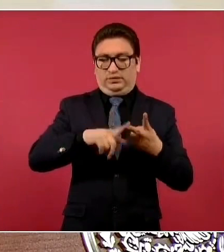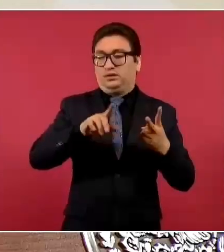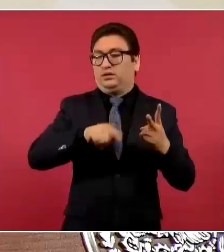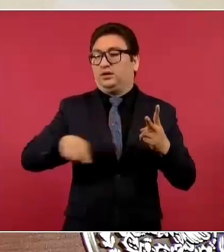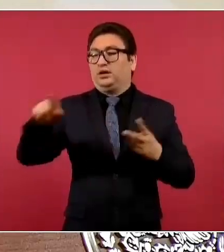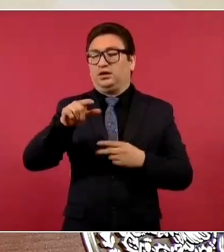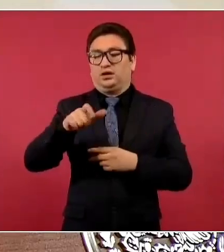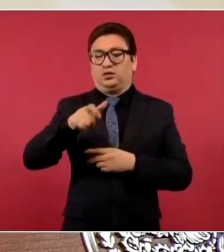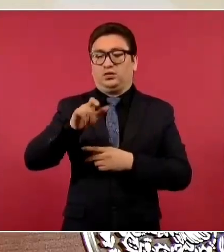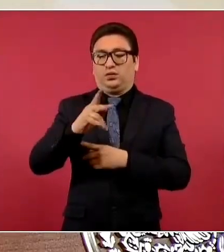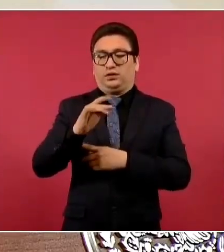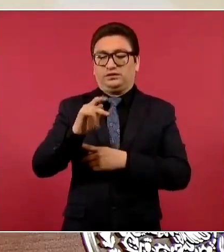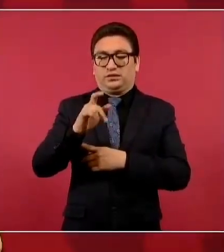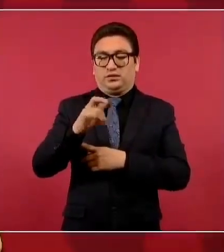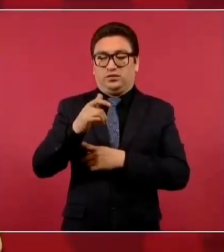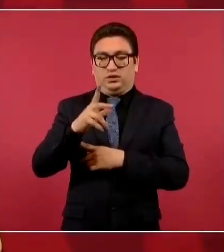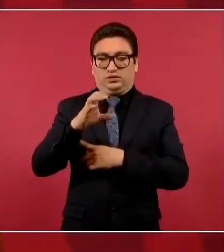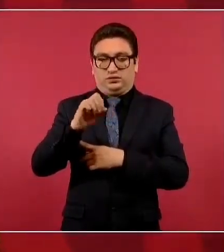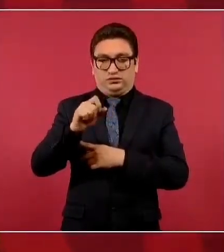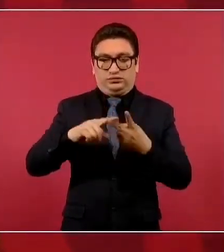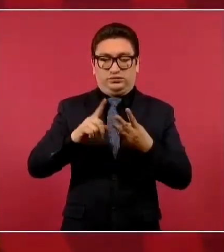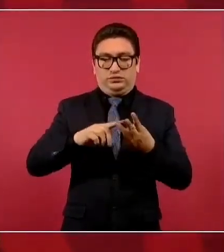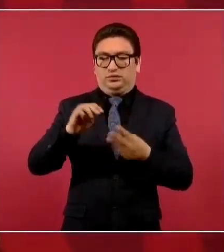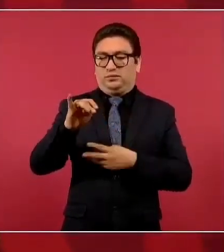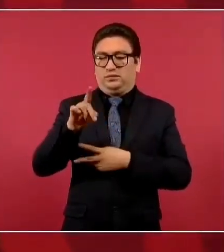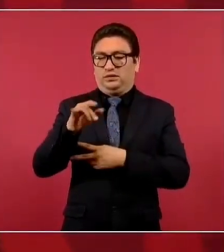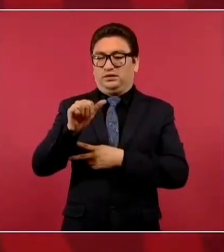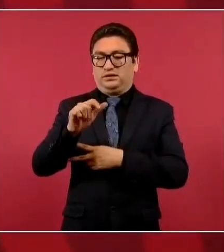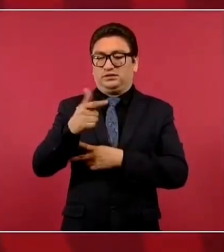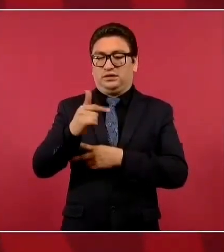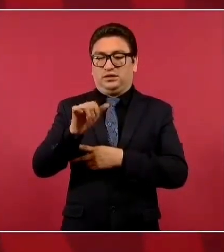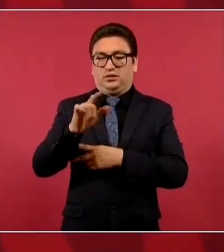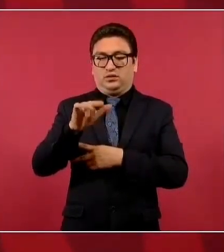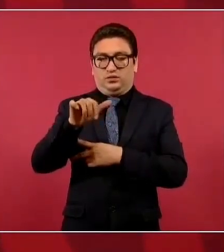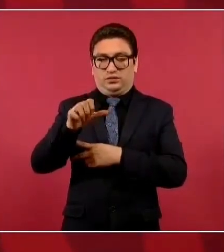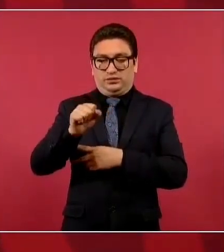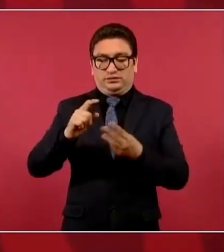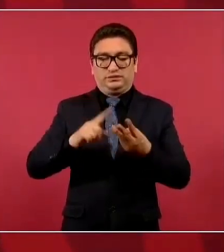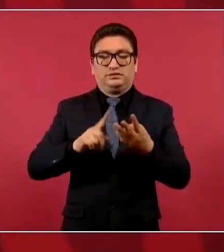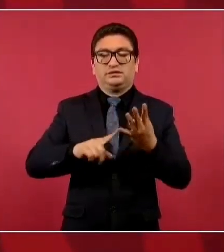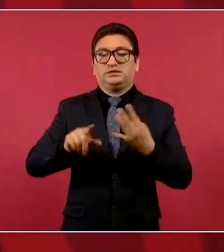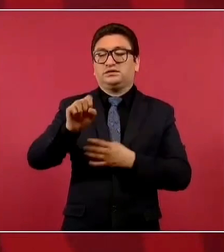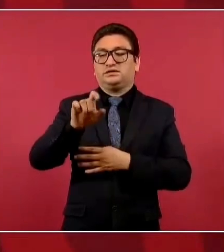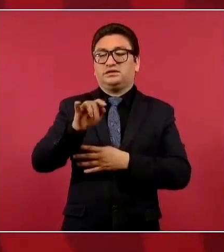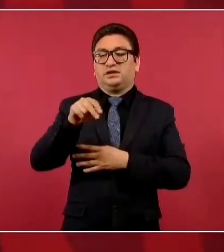Coatzacoalcos, Medias Aguas, Salina Cruz,